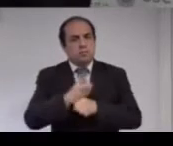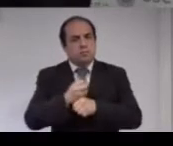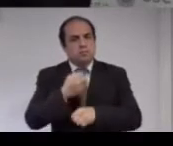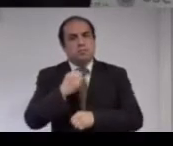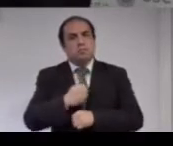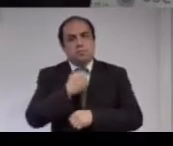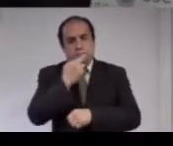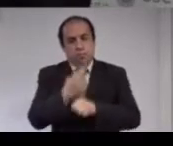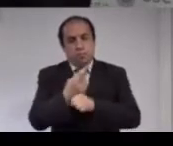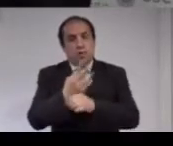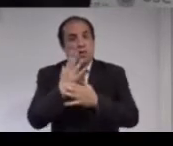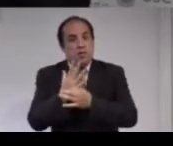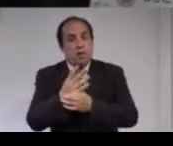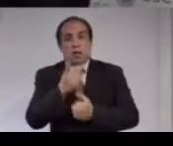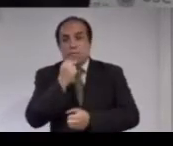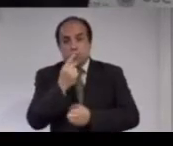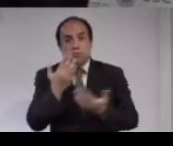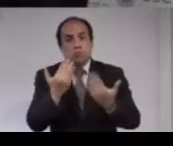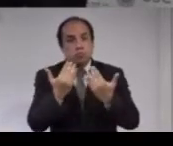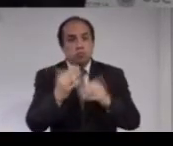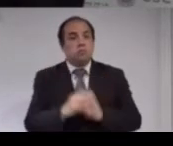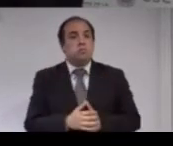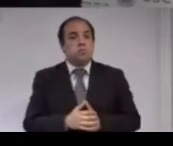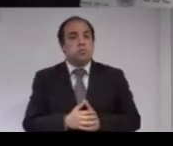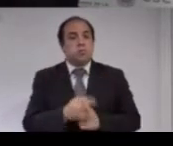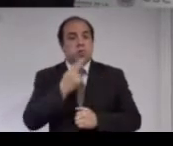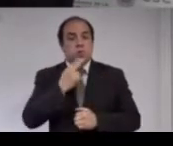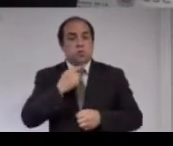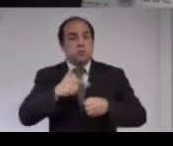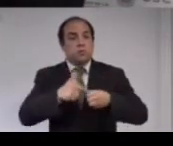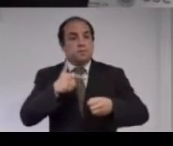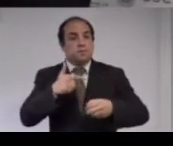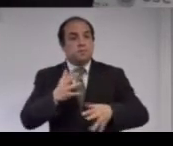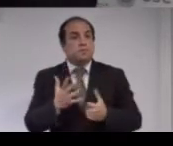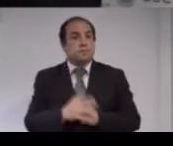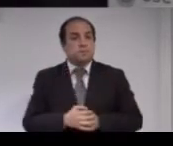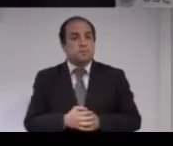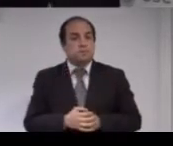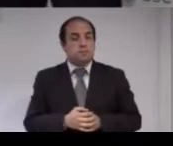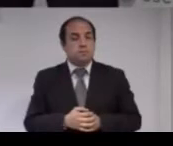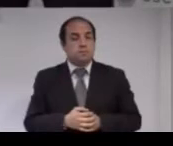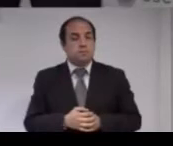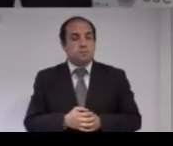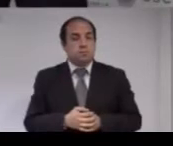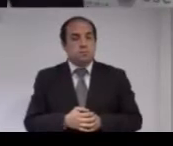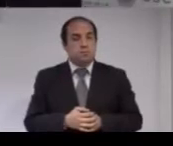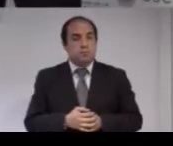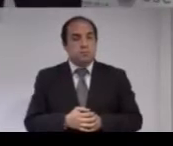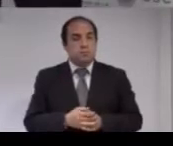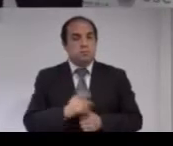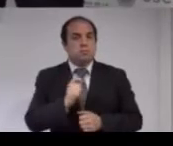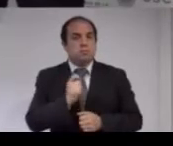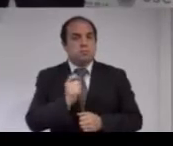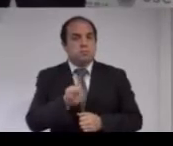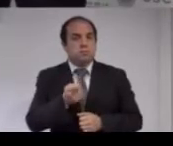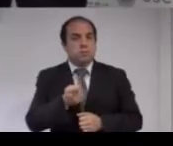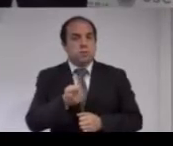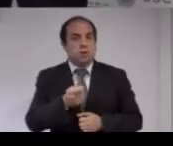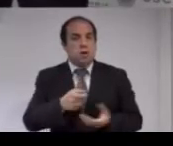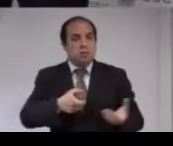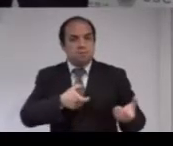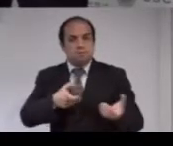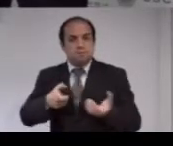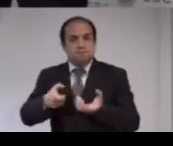de parte de la policía no hubo uso de gases que no fueran de los